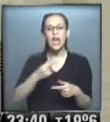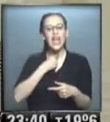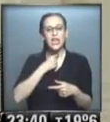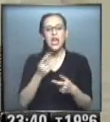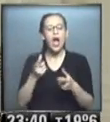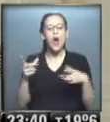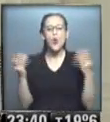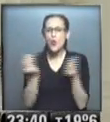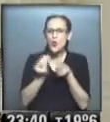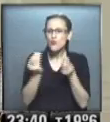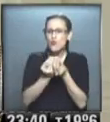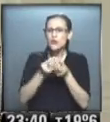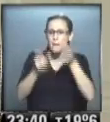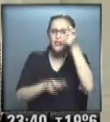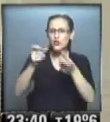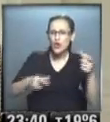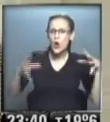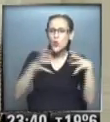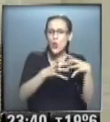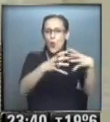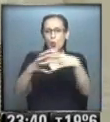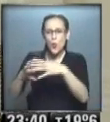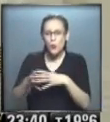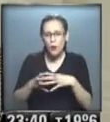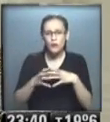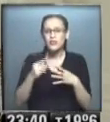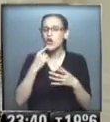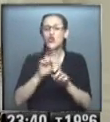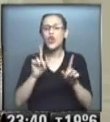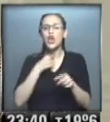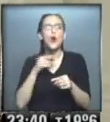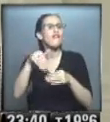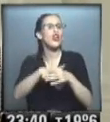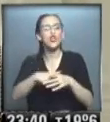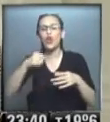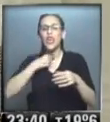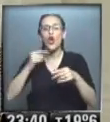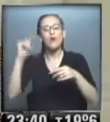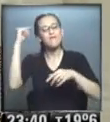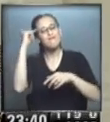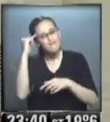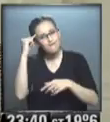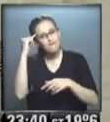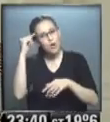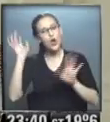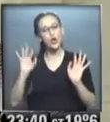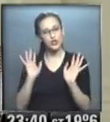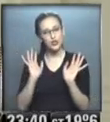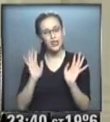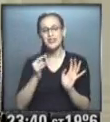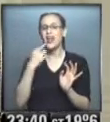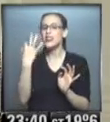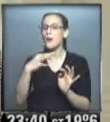conscientes. Mayorías conscientes, incluso su campaña decía, más que voto quiero conciencia, mayorías conscientes que entendieran que estos